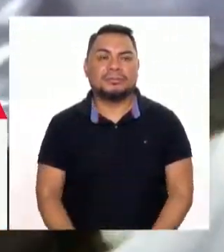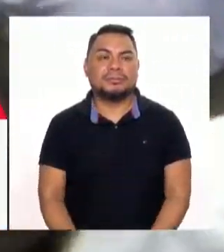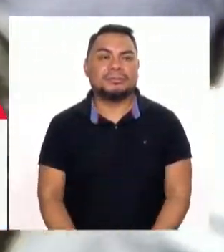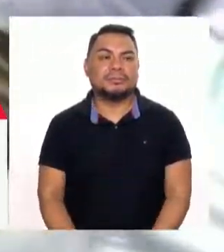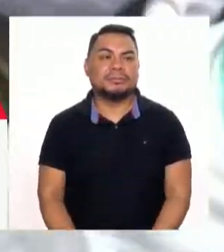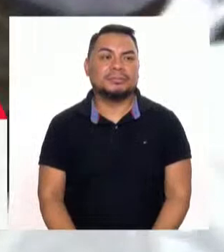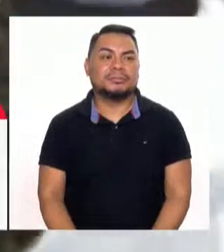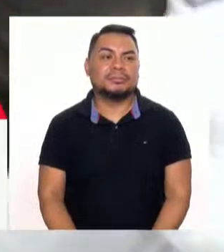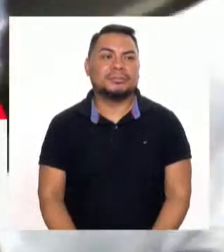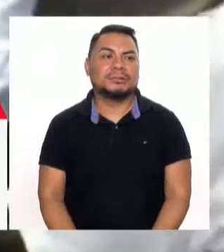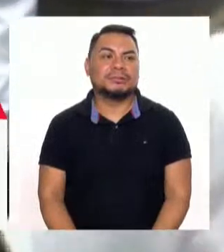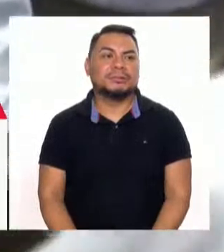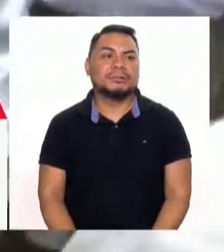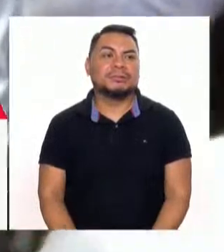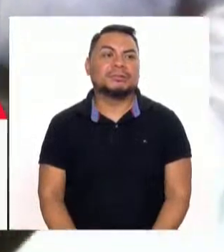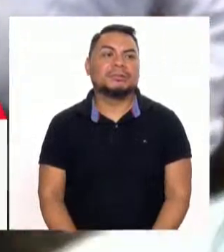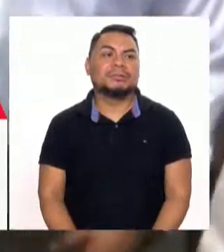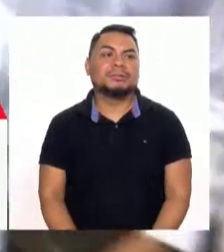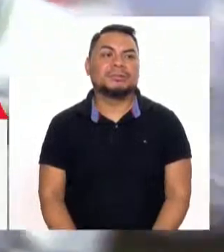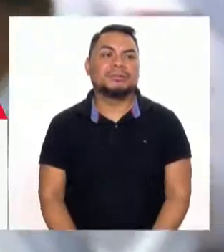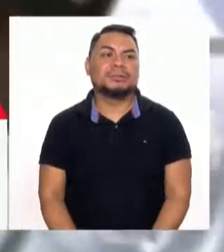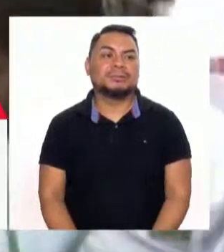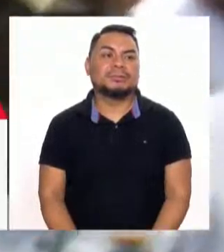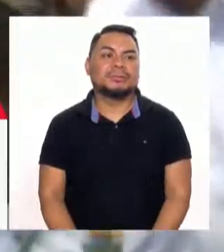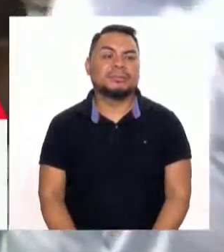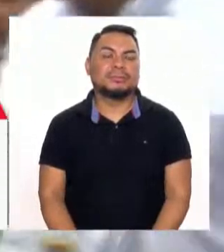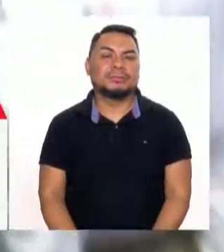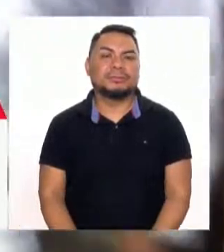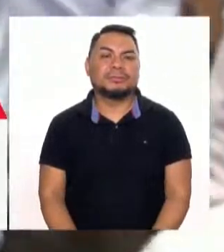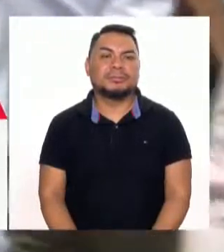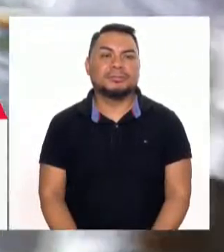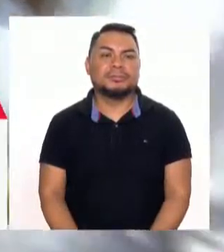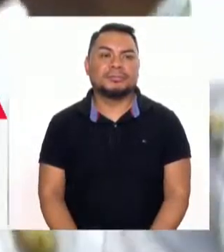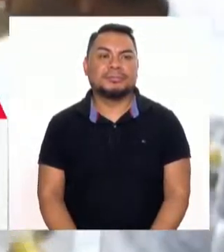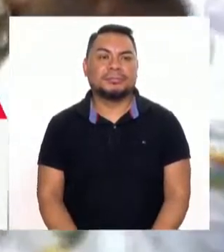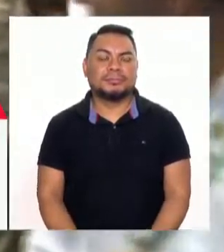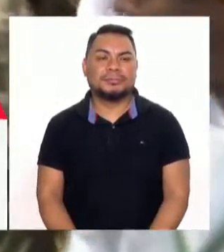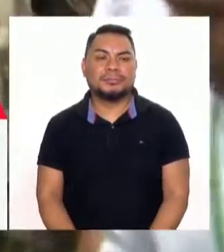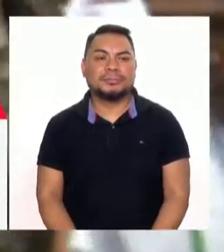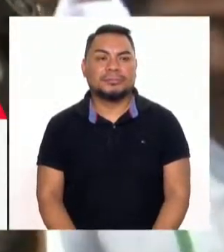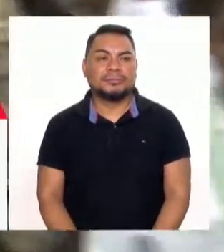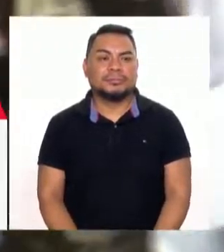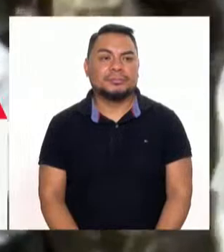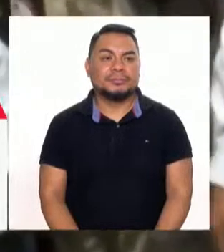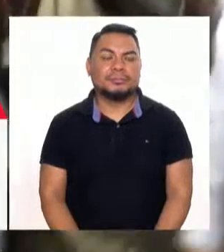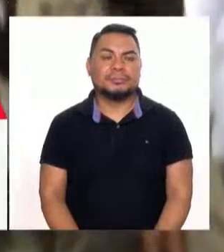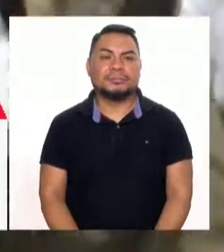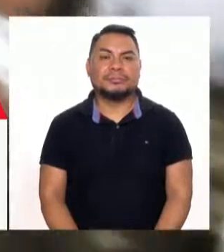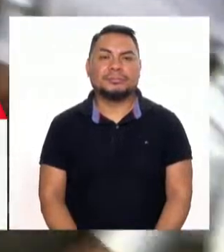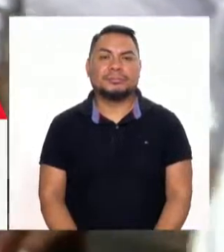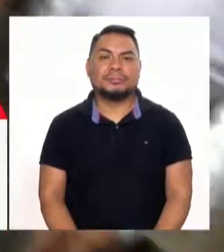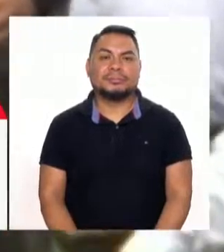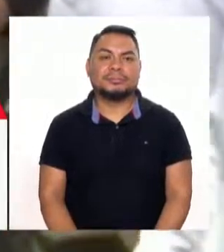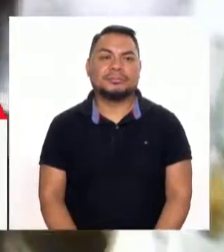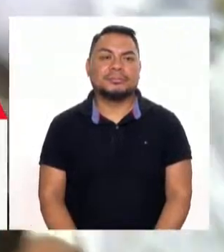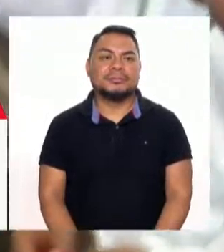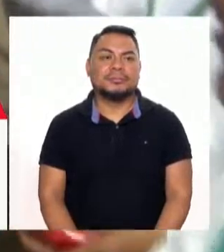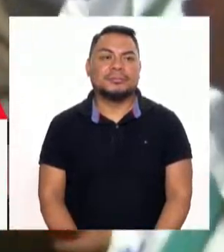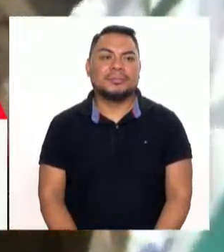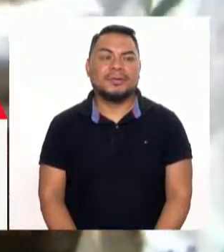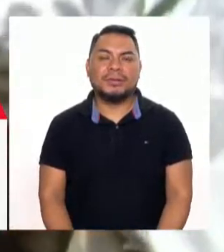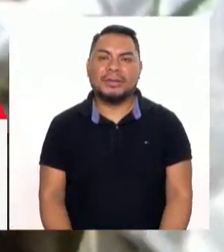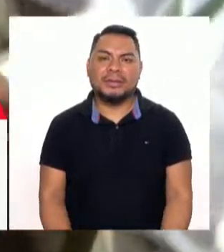No es cierto según lo que nos ha contado Gregor bueno Gregorio se encuentra listo y ubicado adelante corrido